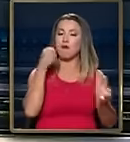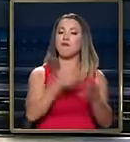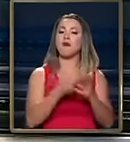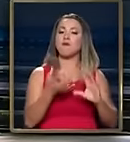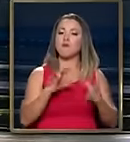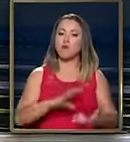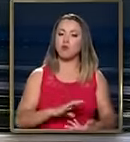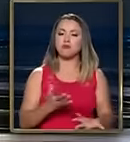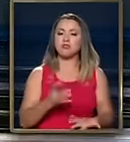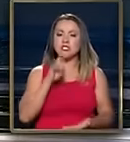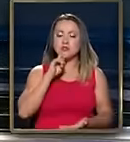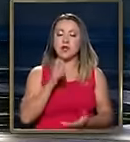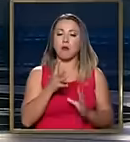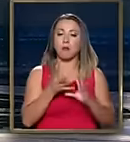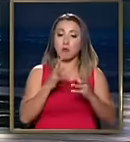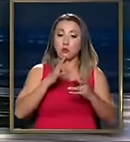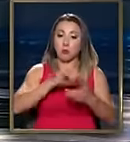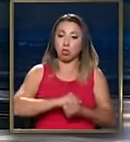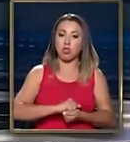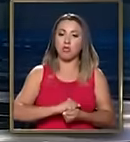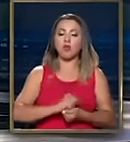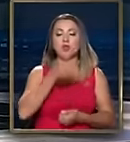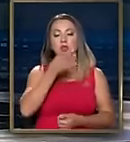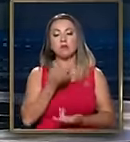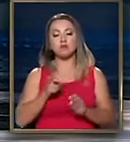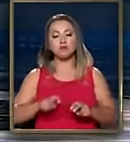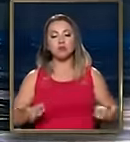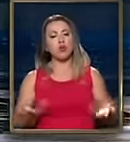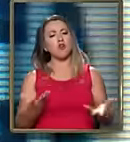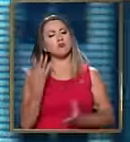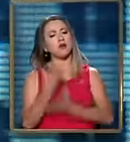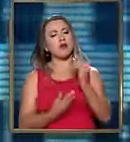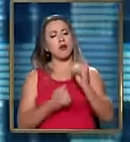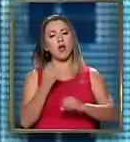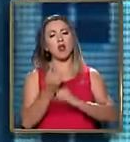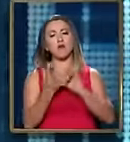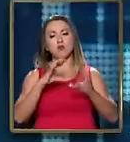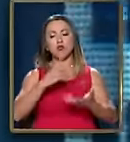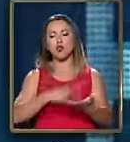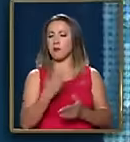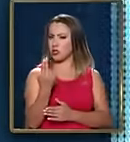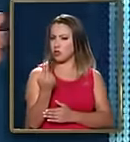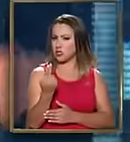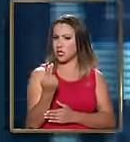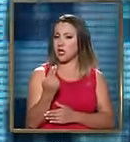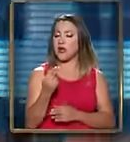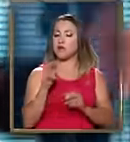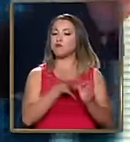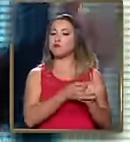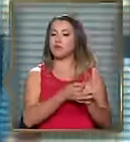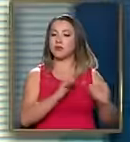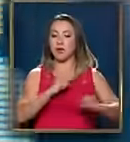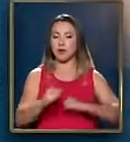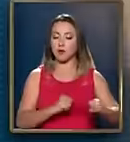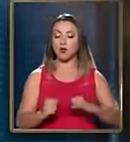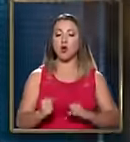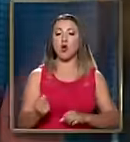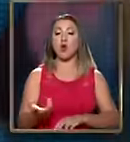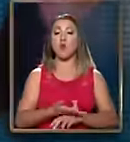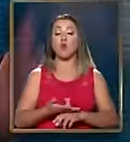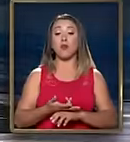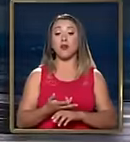mundo, dijeron la banca, oye, ¿cómo se va a terminar el mundo en 2012, weón? Y resulta que producto del terremoto muchos weones pidieron